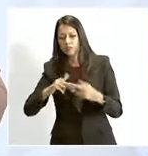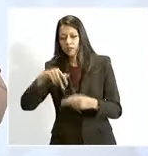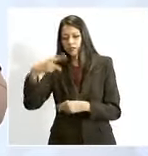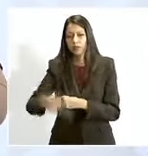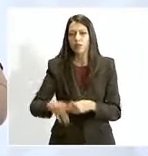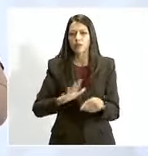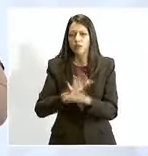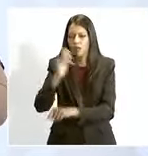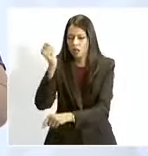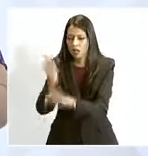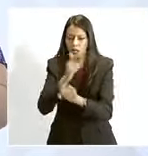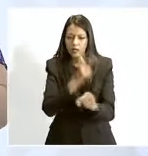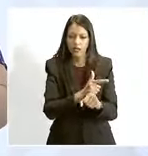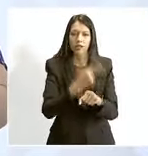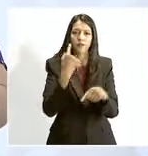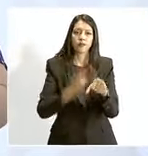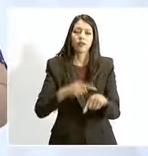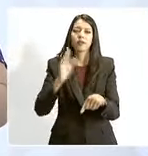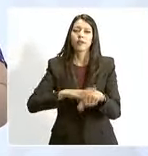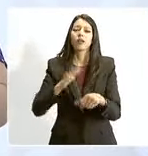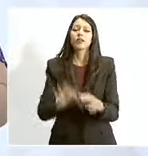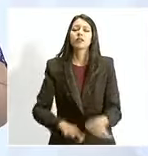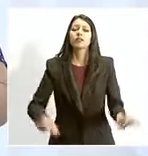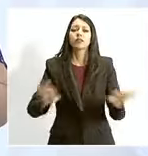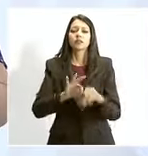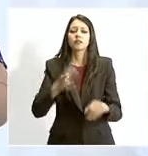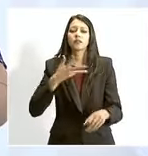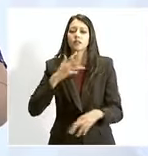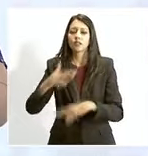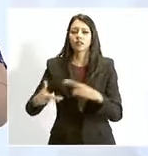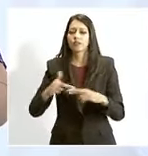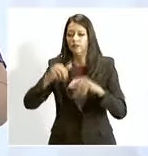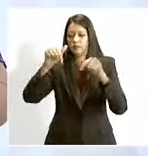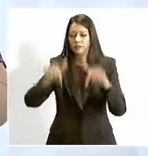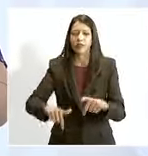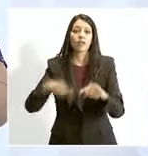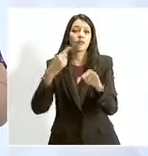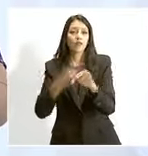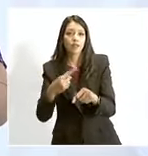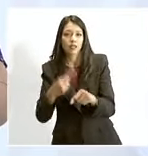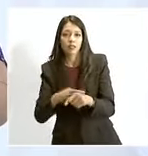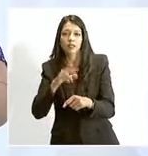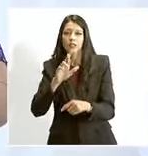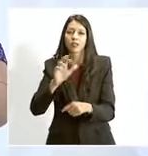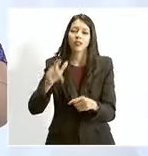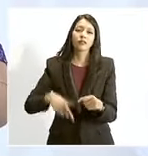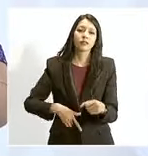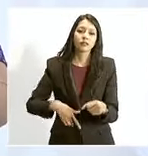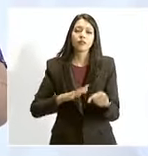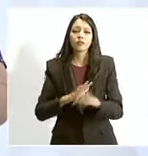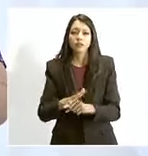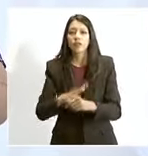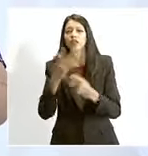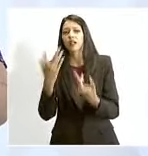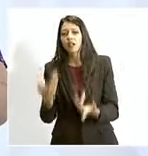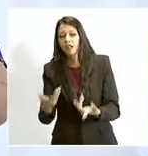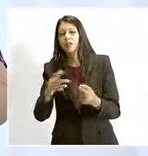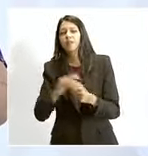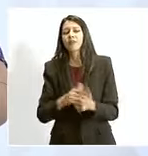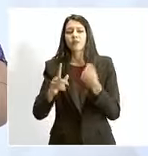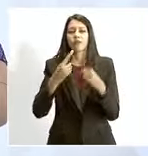enfermedades fundamentales que tiene una región y acá las enfermedades renales de padecimientos crónicos